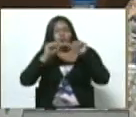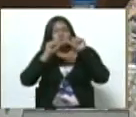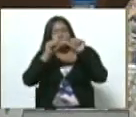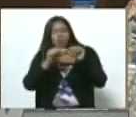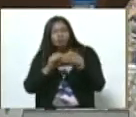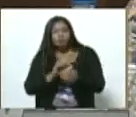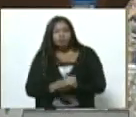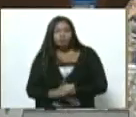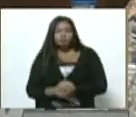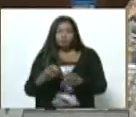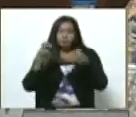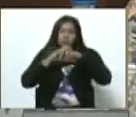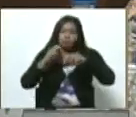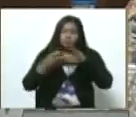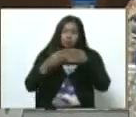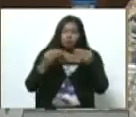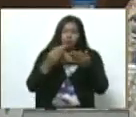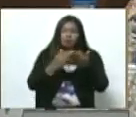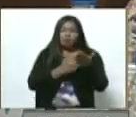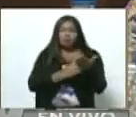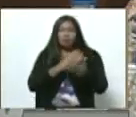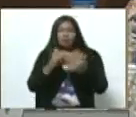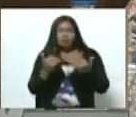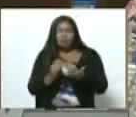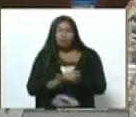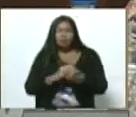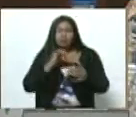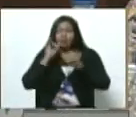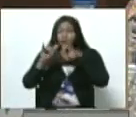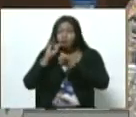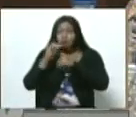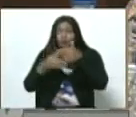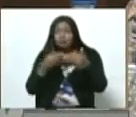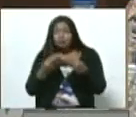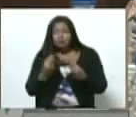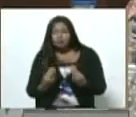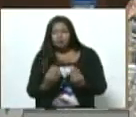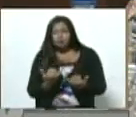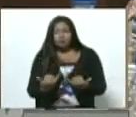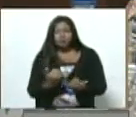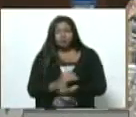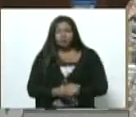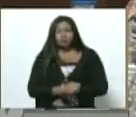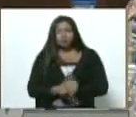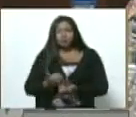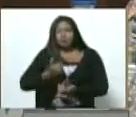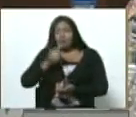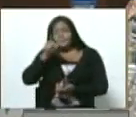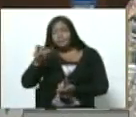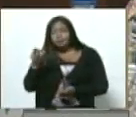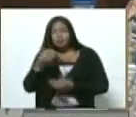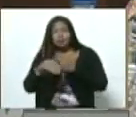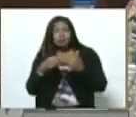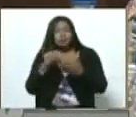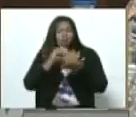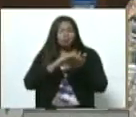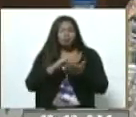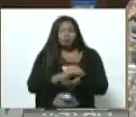han revisado entonces todos los antecedentes, todas las denuncias que pudieran tener cualquiera de estas personas que se han